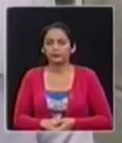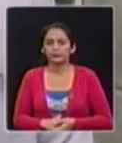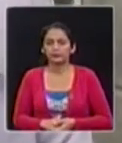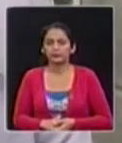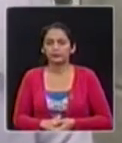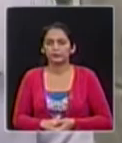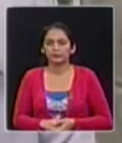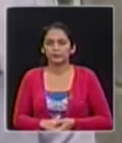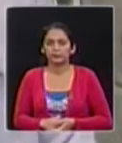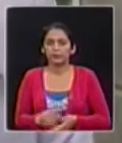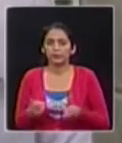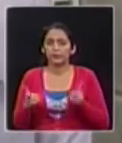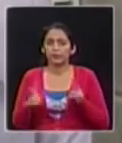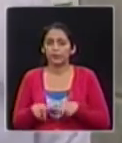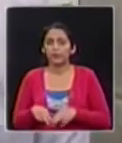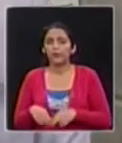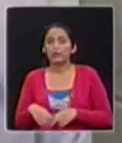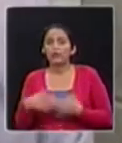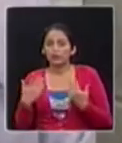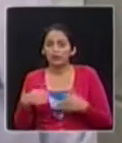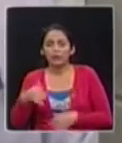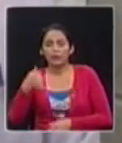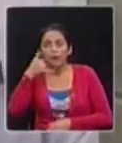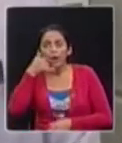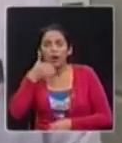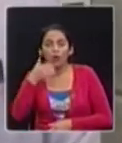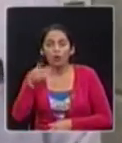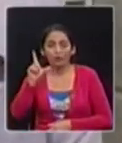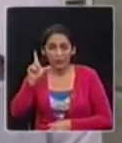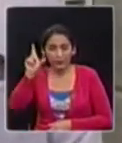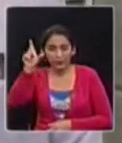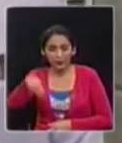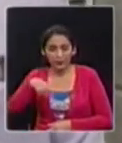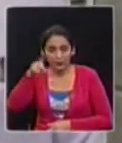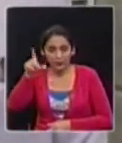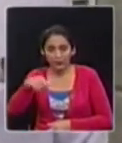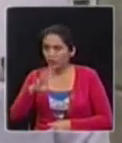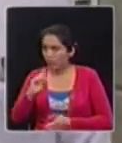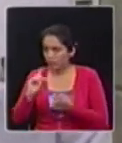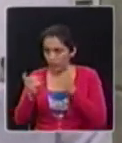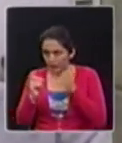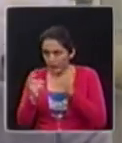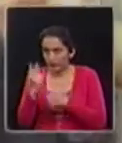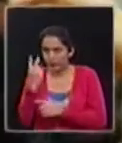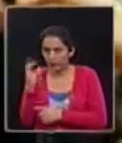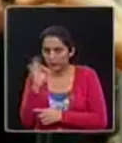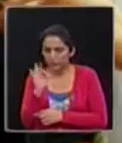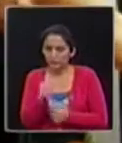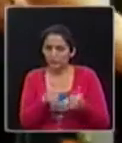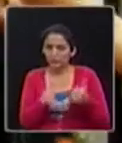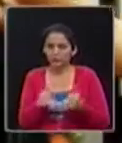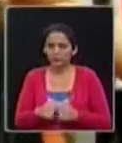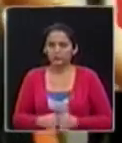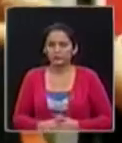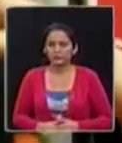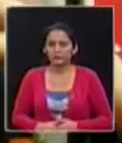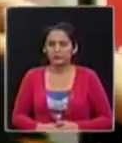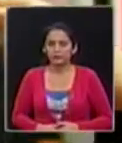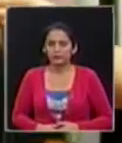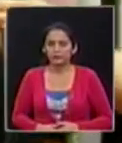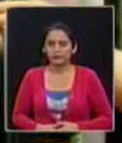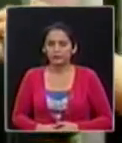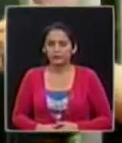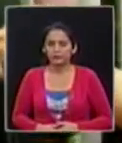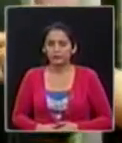las emisoras de tarjeta de crédito y todo está operativo, estamos aptos y listos para el procedimiento. Pero igualmente los precios nunca fueron